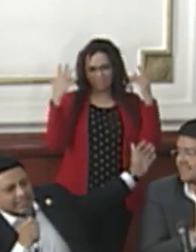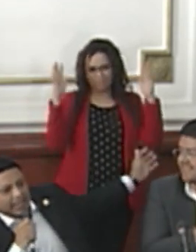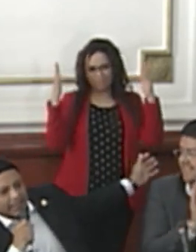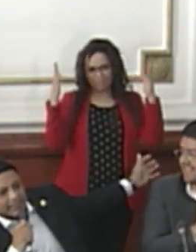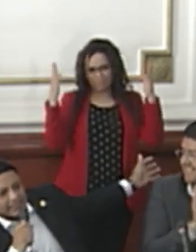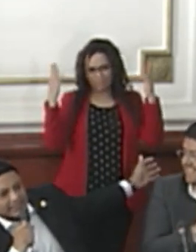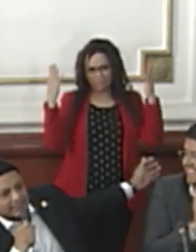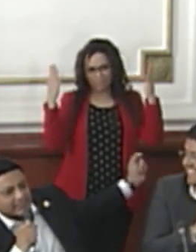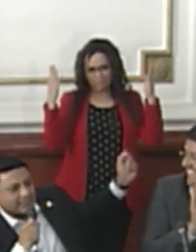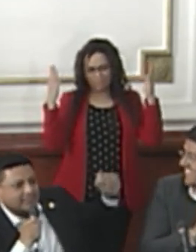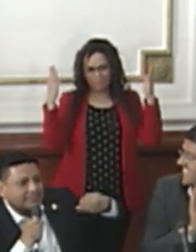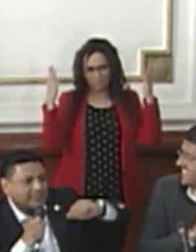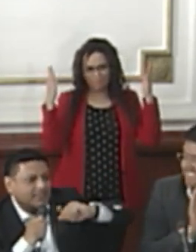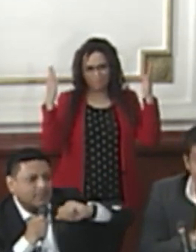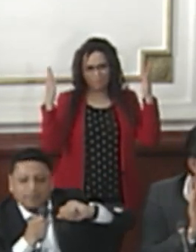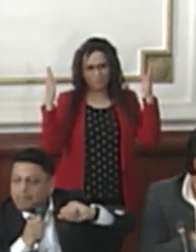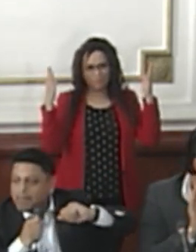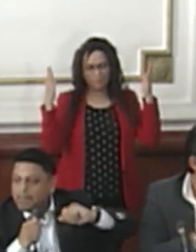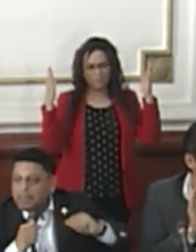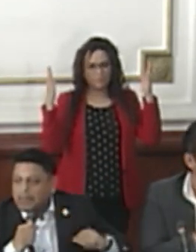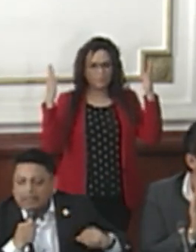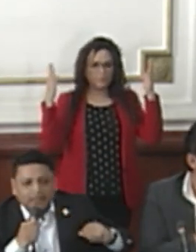Es que